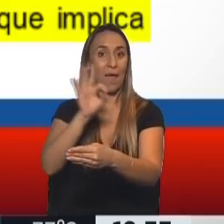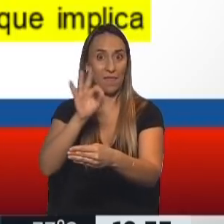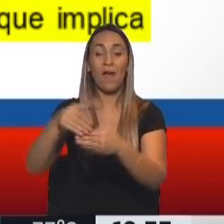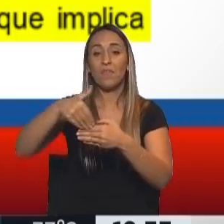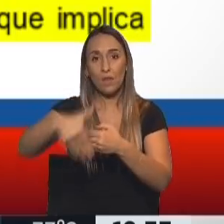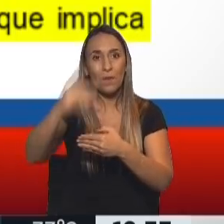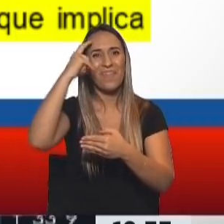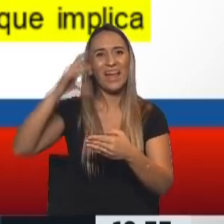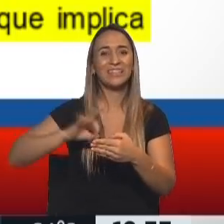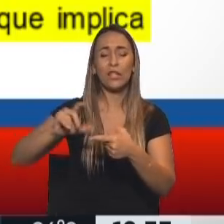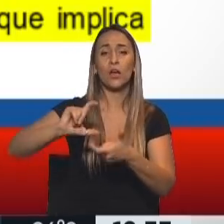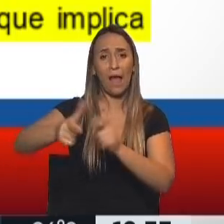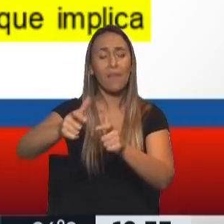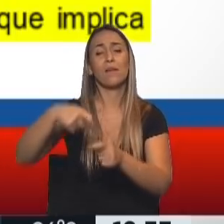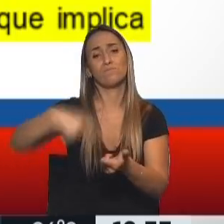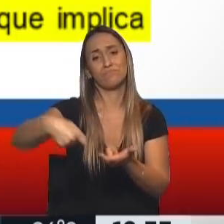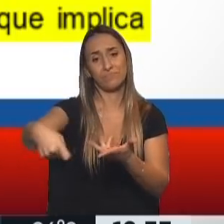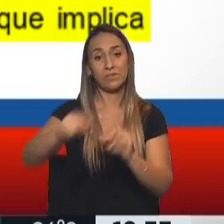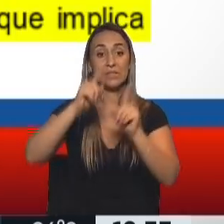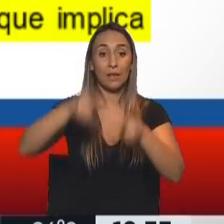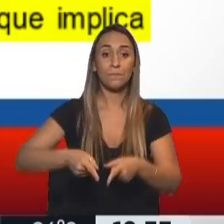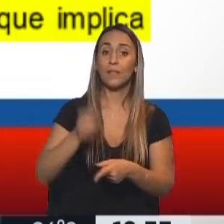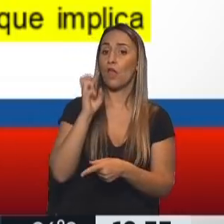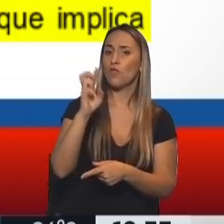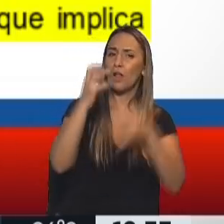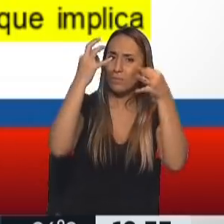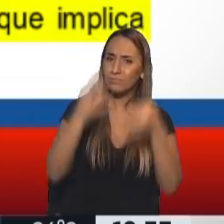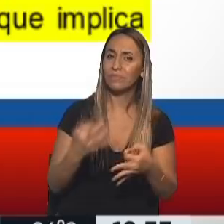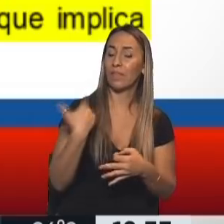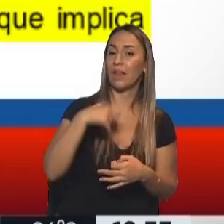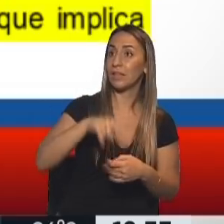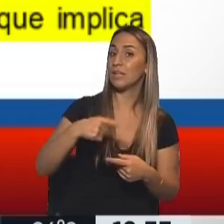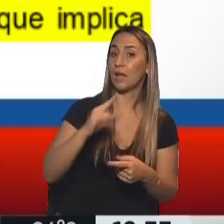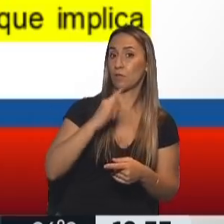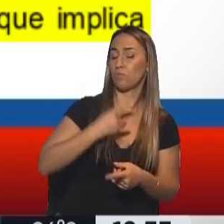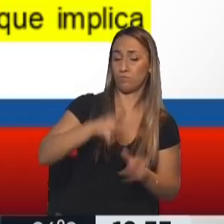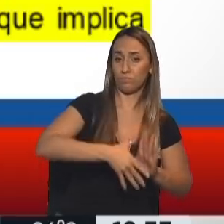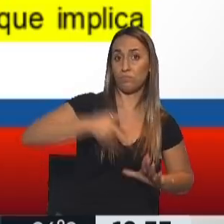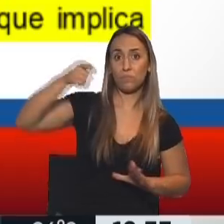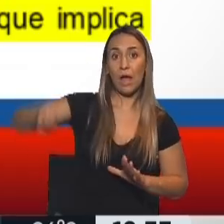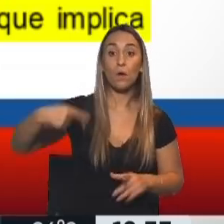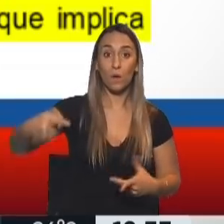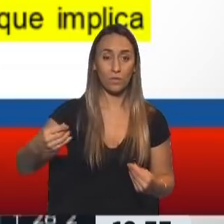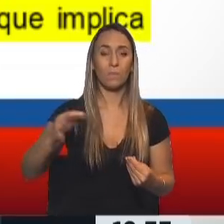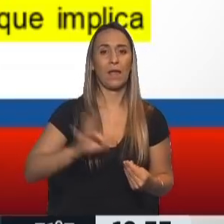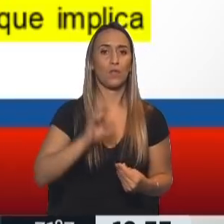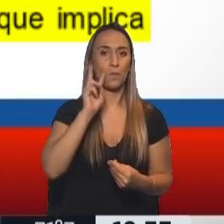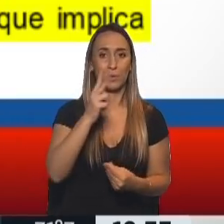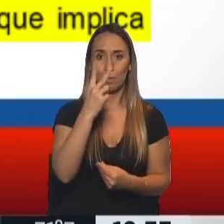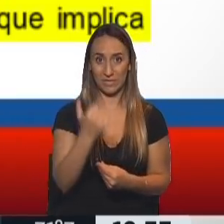se va a pagar la deuda con el Fondo Monetario? ¿Cuándo van a salir los dólares genuinamente de Argentina? Bueno, a partir de 2026 y